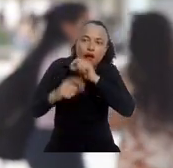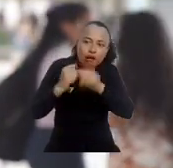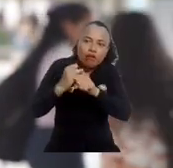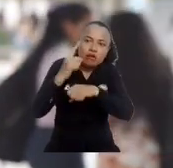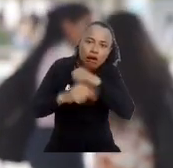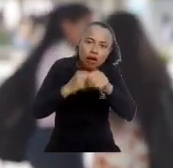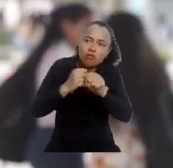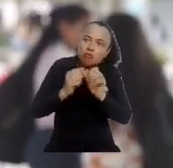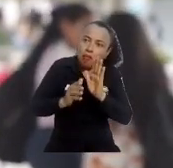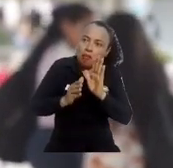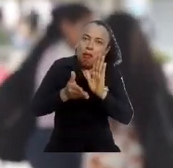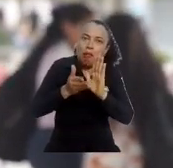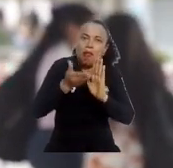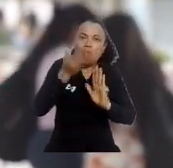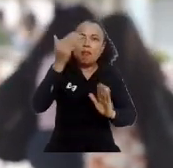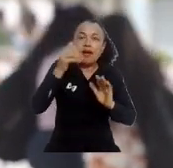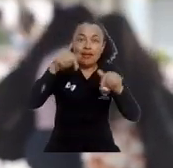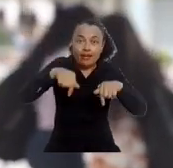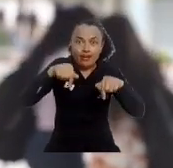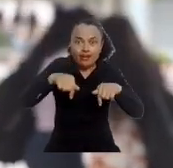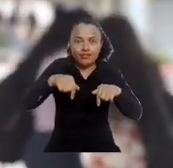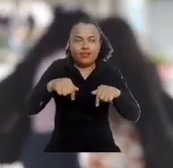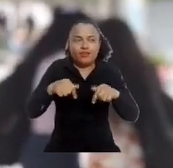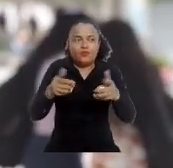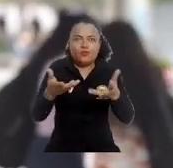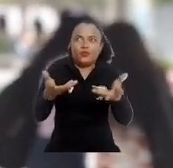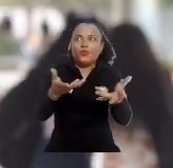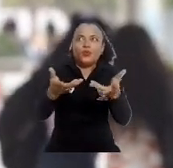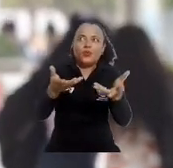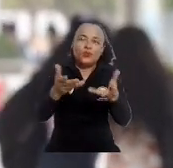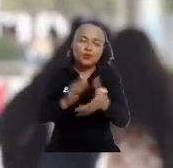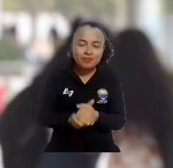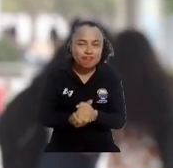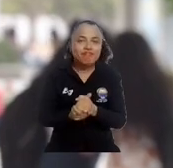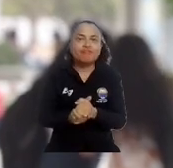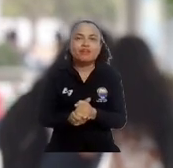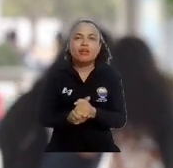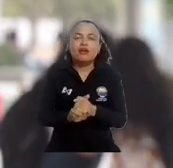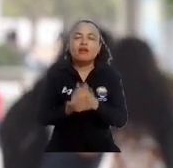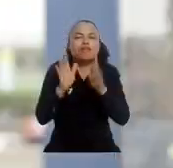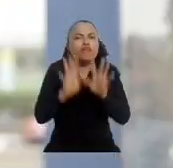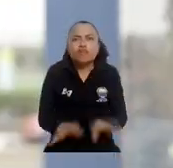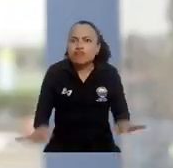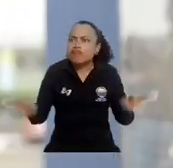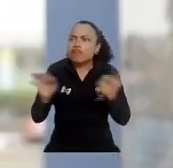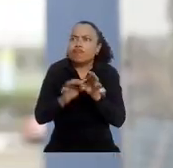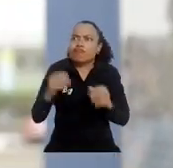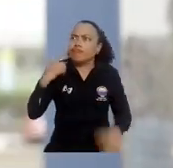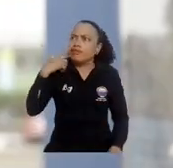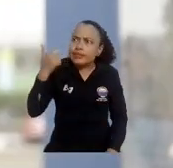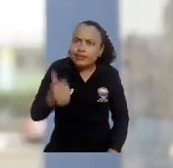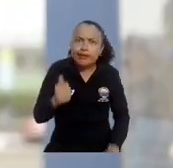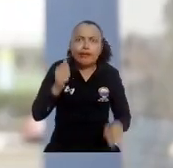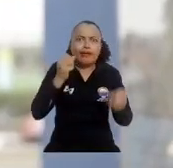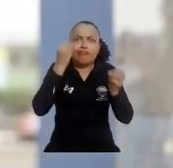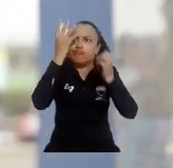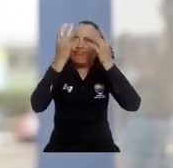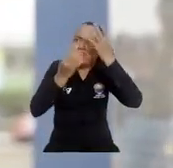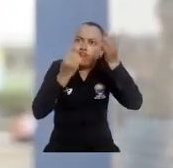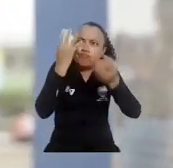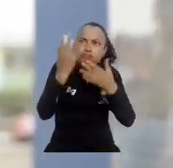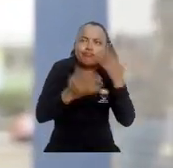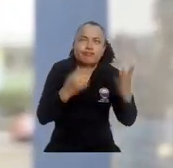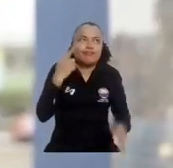Siento que todos los años está mejorando y esta vez estuvo como... O sea, es algo muy impresionante, algo